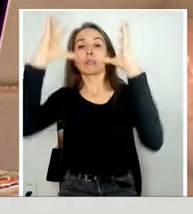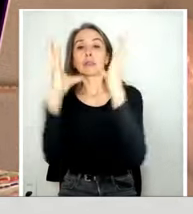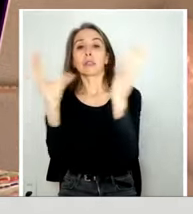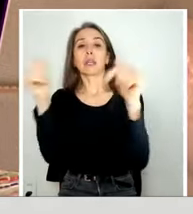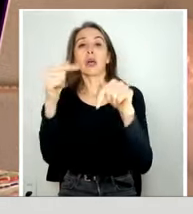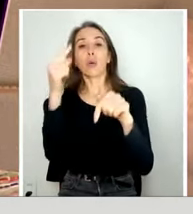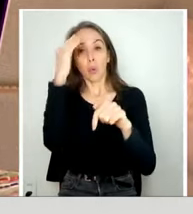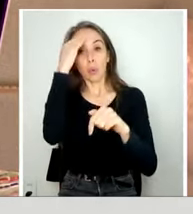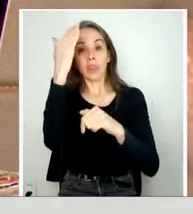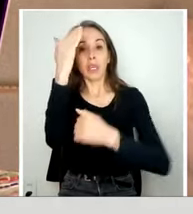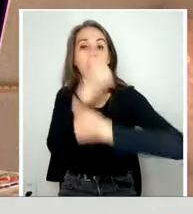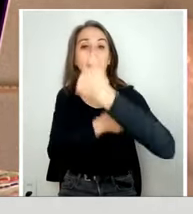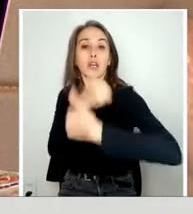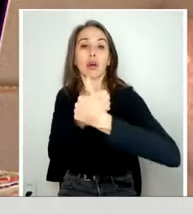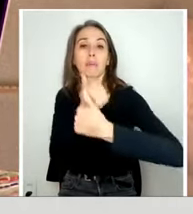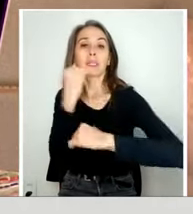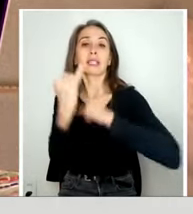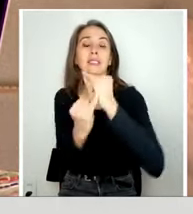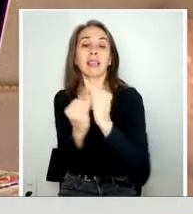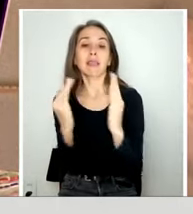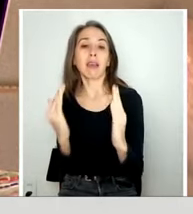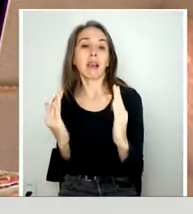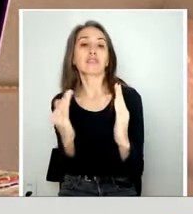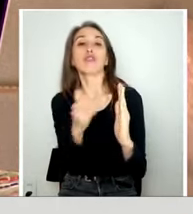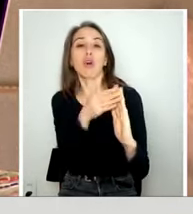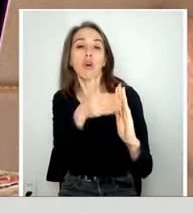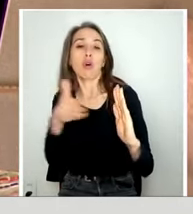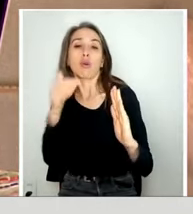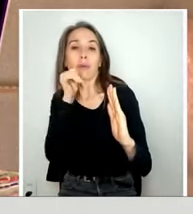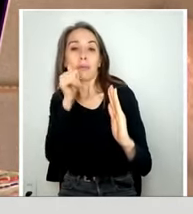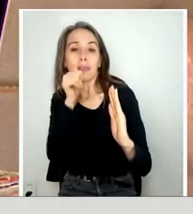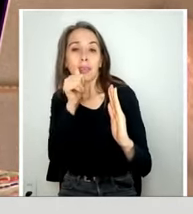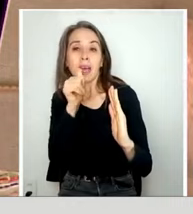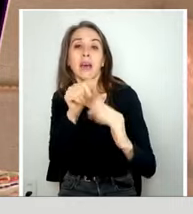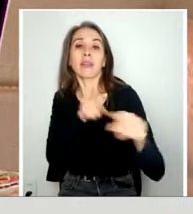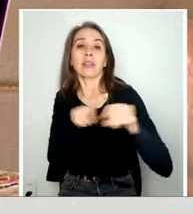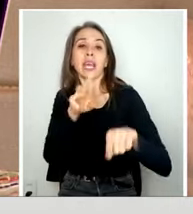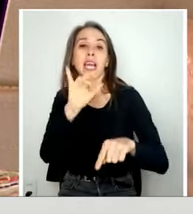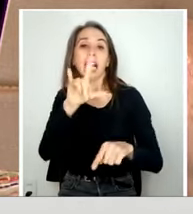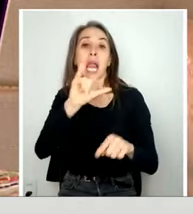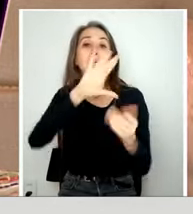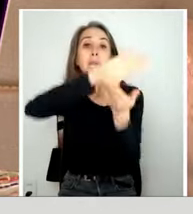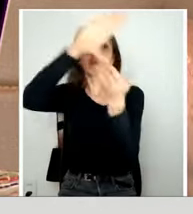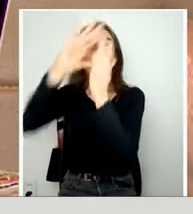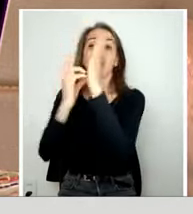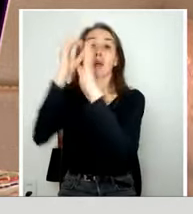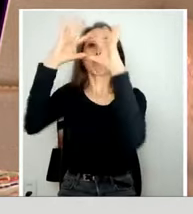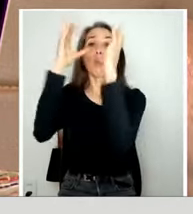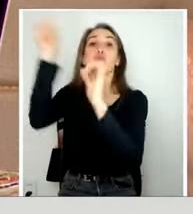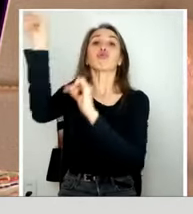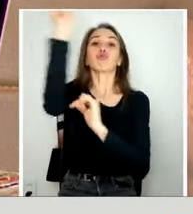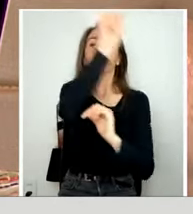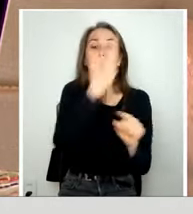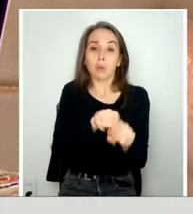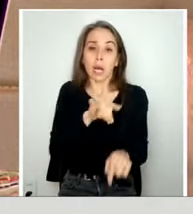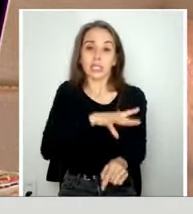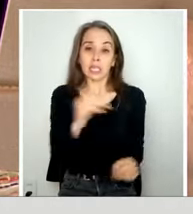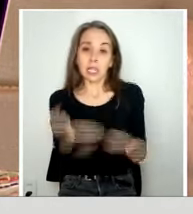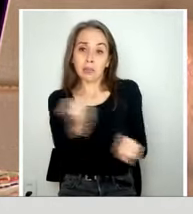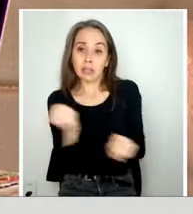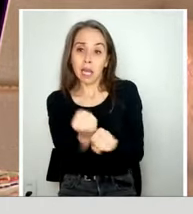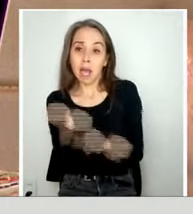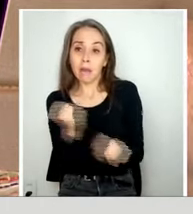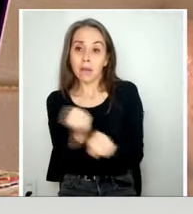de rally al igual que grandes países del mundo y que chile pueda Así como hoy día trabaja desde